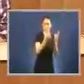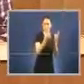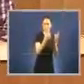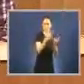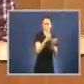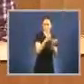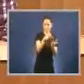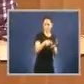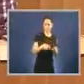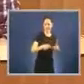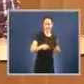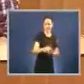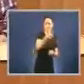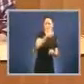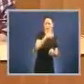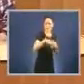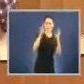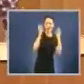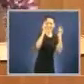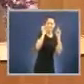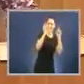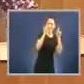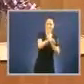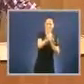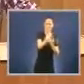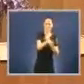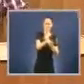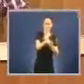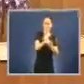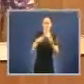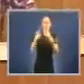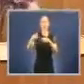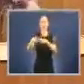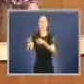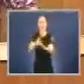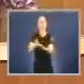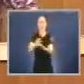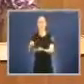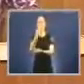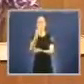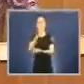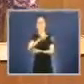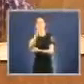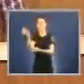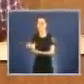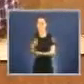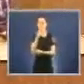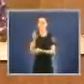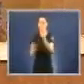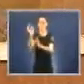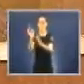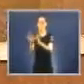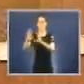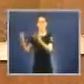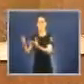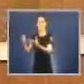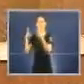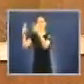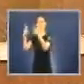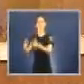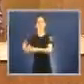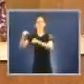que a xente tuvo que gastar en ensinanza, o 11% en produtos farmacéuticos, medicamentos, etc. Ou o grupo de residencias de